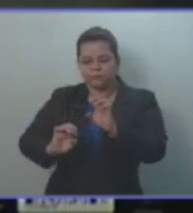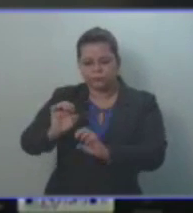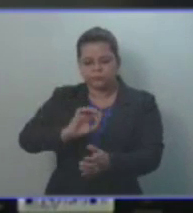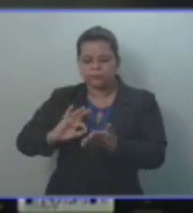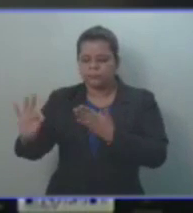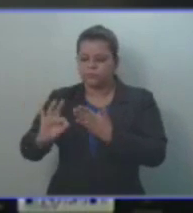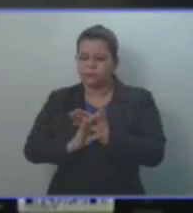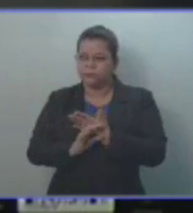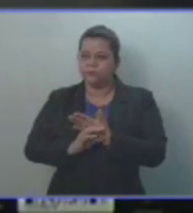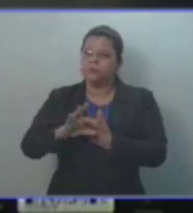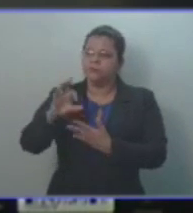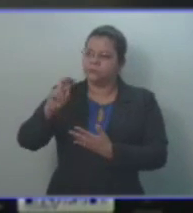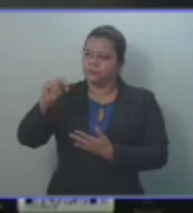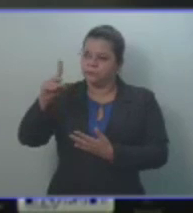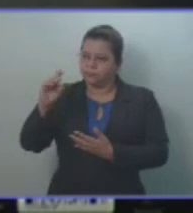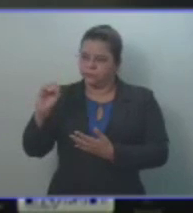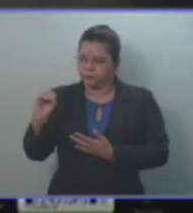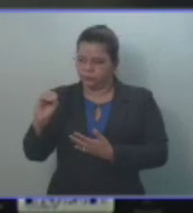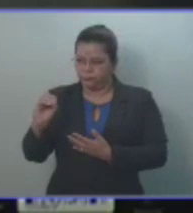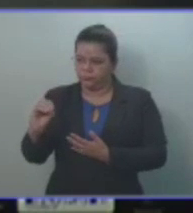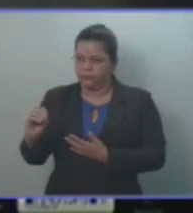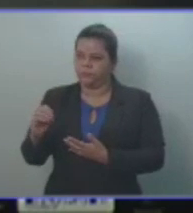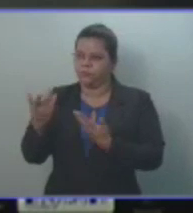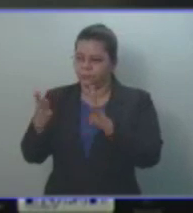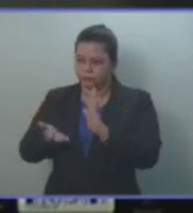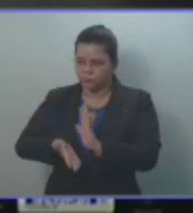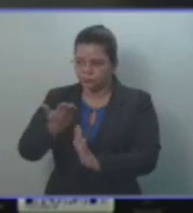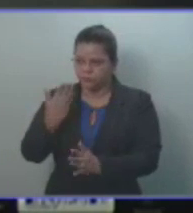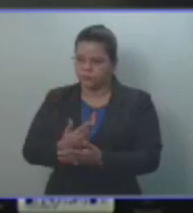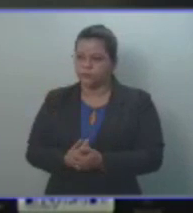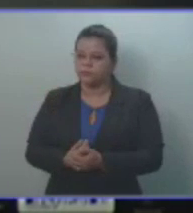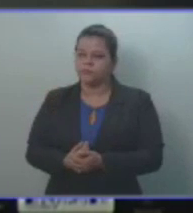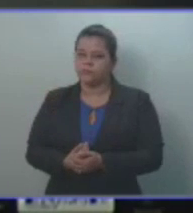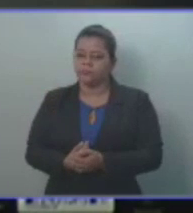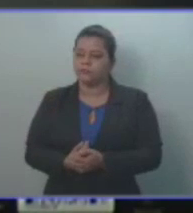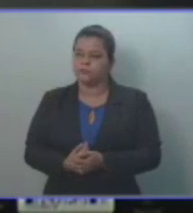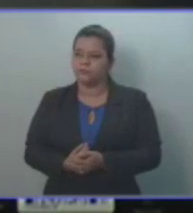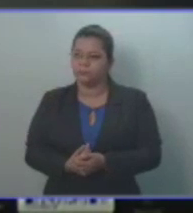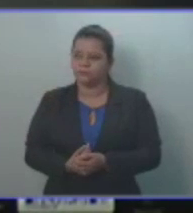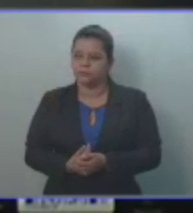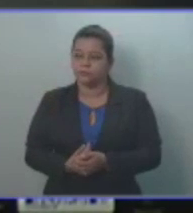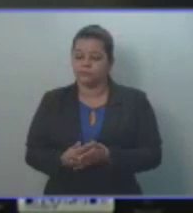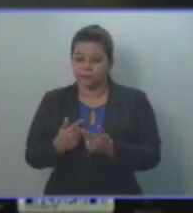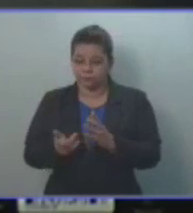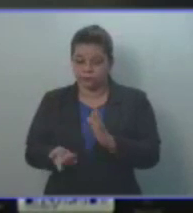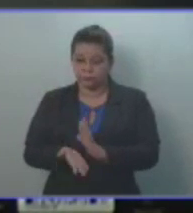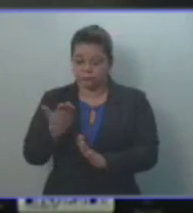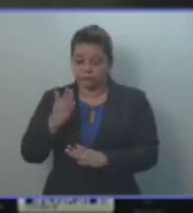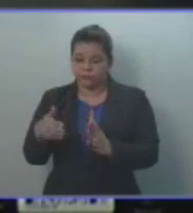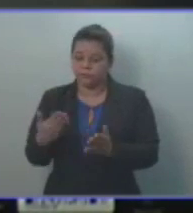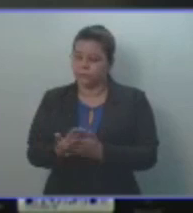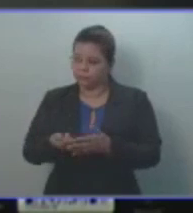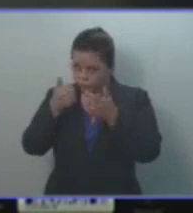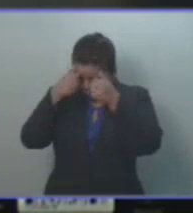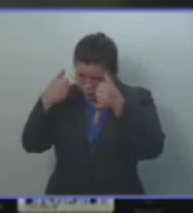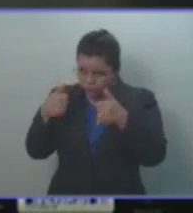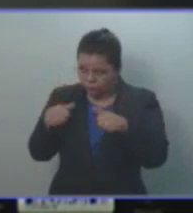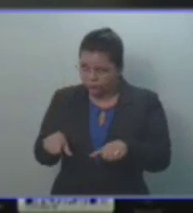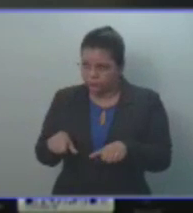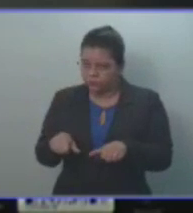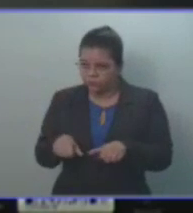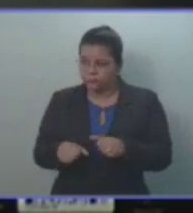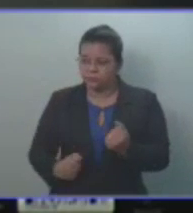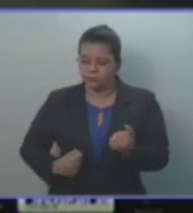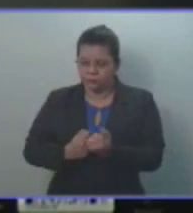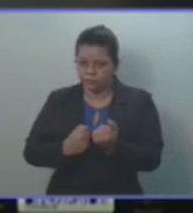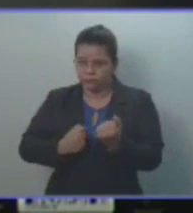del Fondo de Apuestas por Inversiones API, que está en los respectivos convenios de